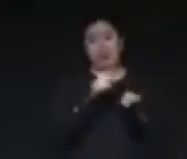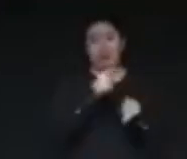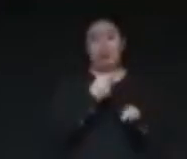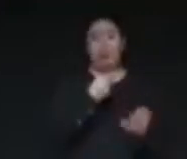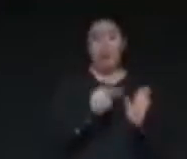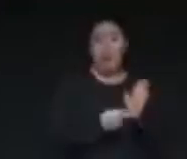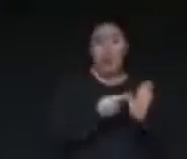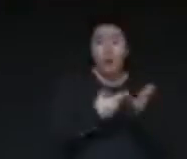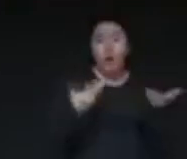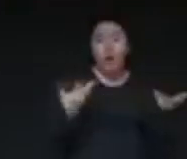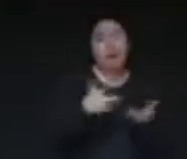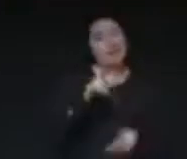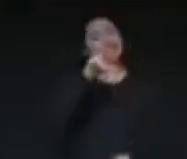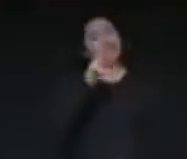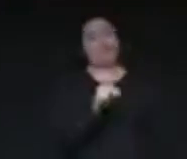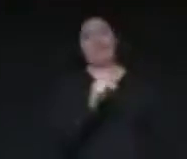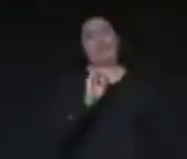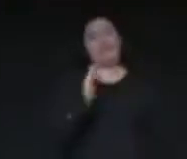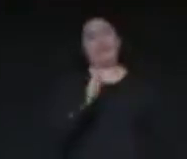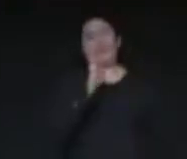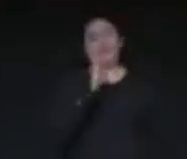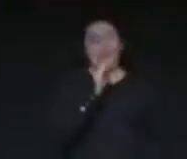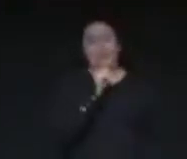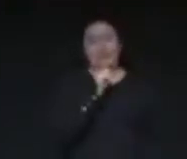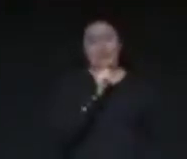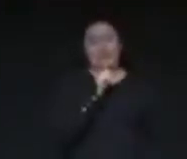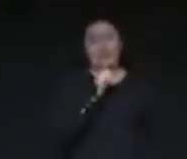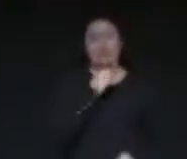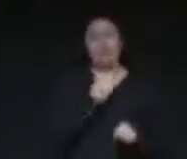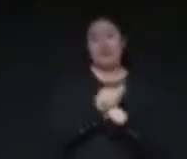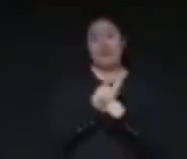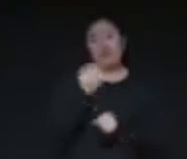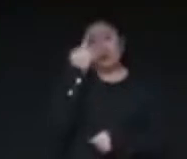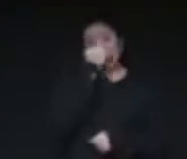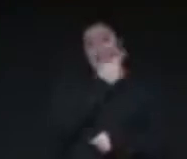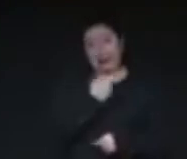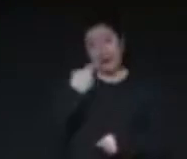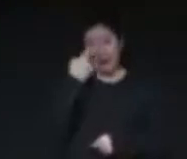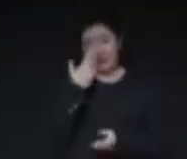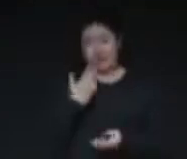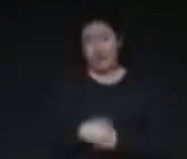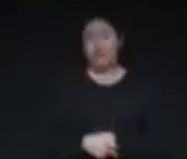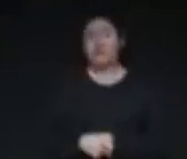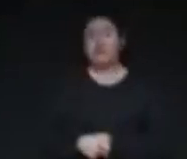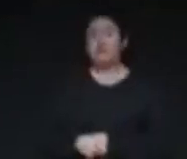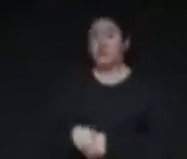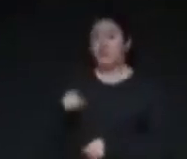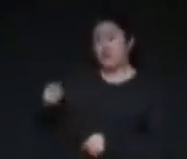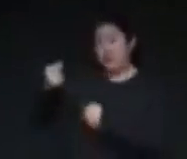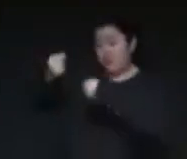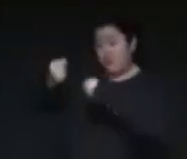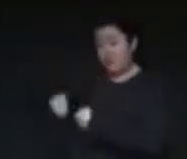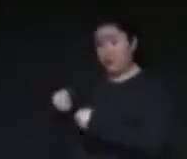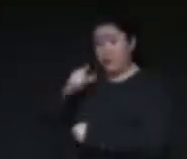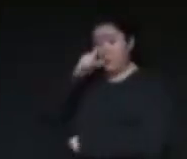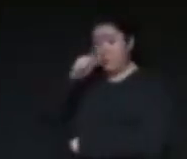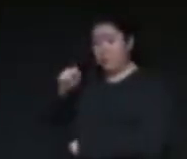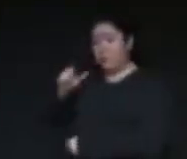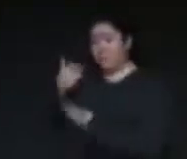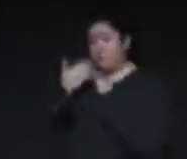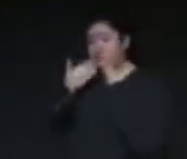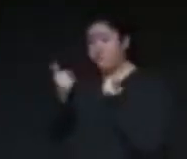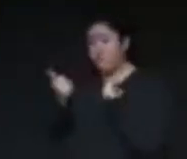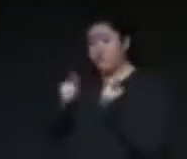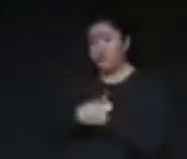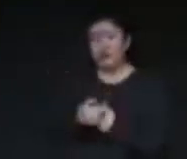están tomando todas las medidas para evitar una situación de este tipo. ¿Está garantizado que no haya una falla más? Pues estamos haciendo todo